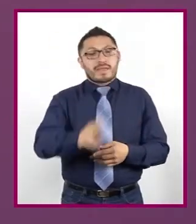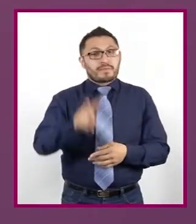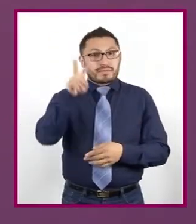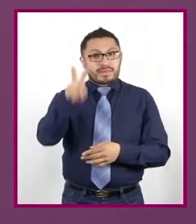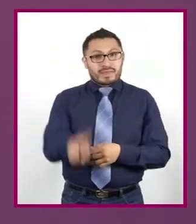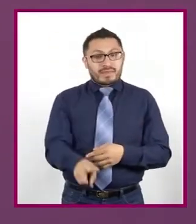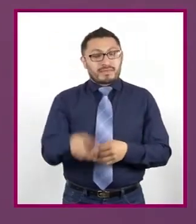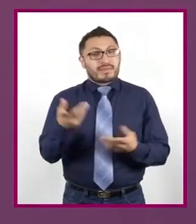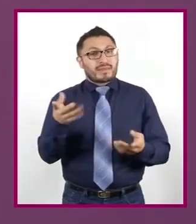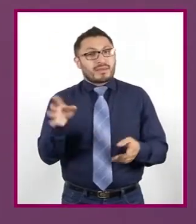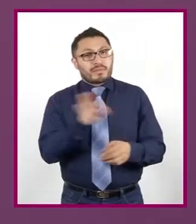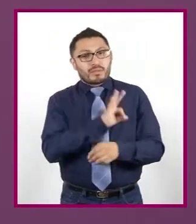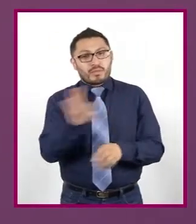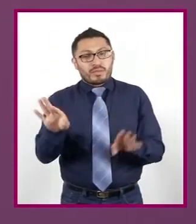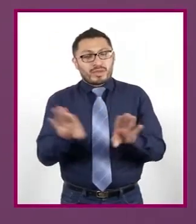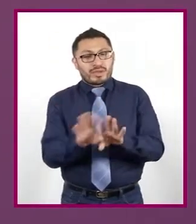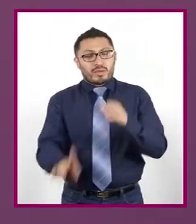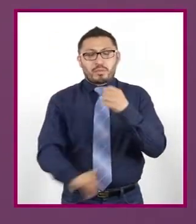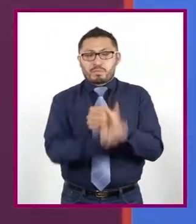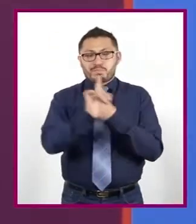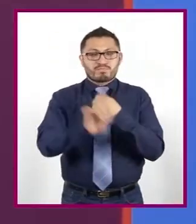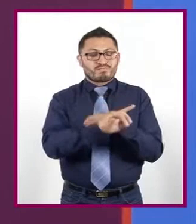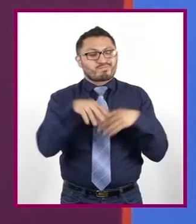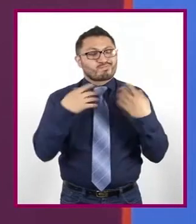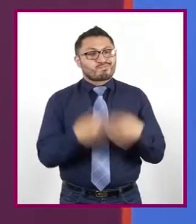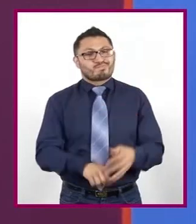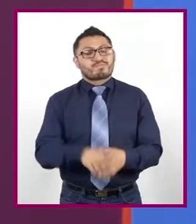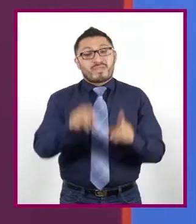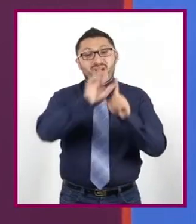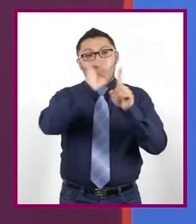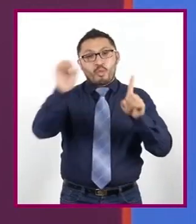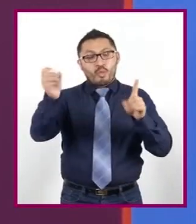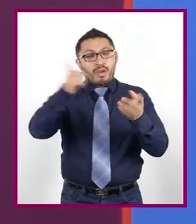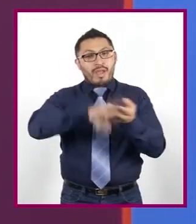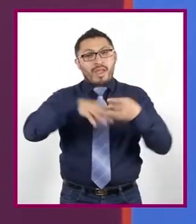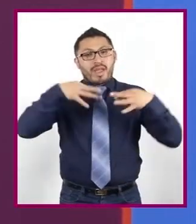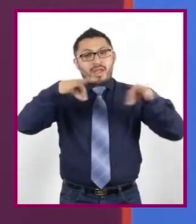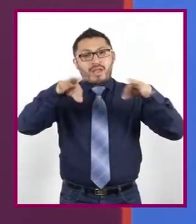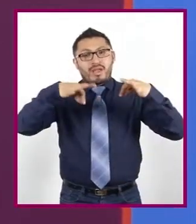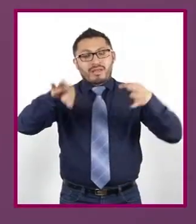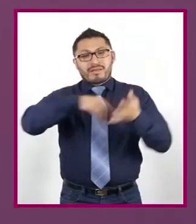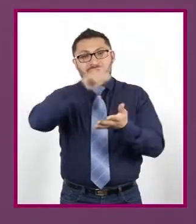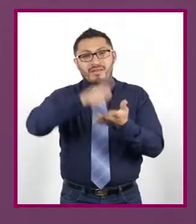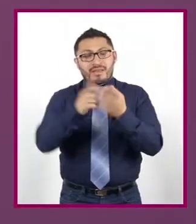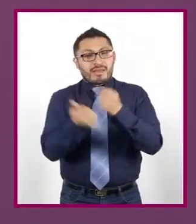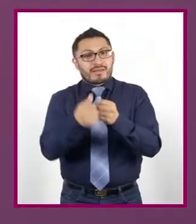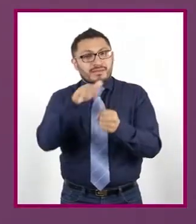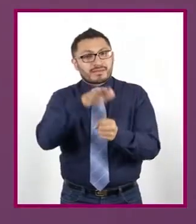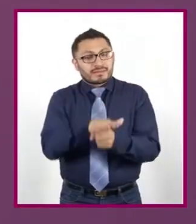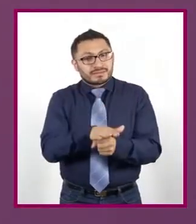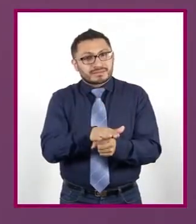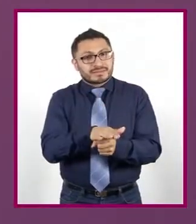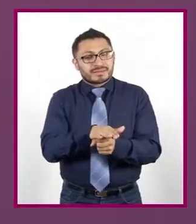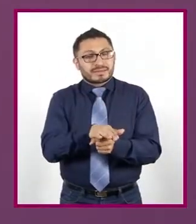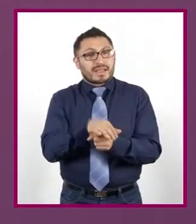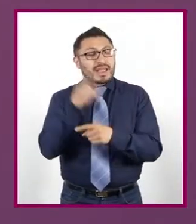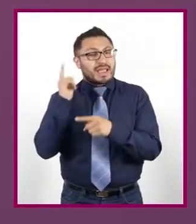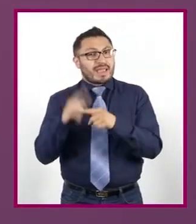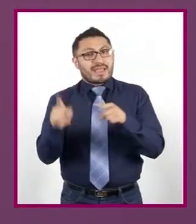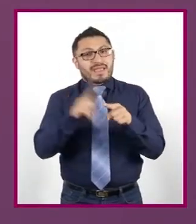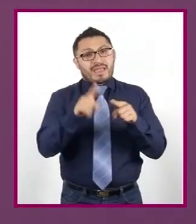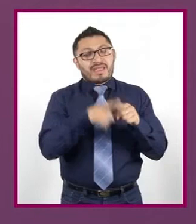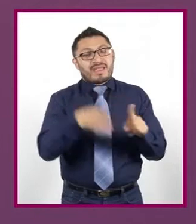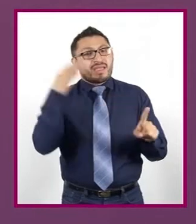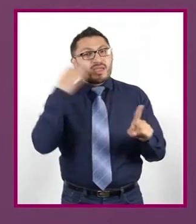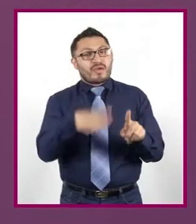nos pueden causar varios problemas. La estructura de los documentos legales y administrativos varía en